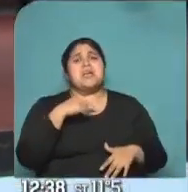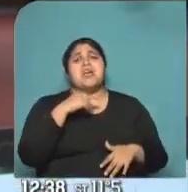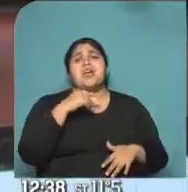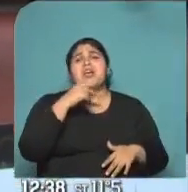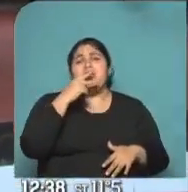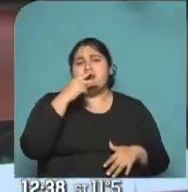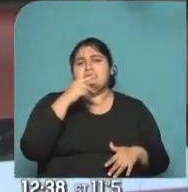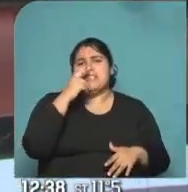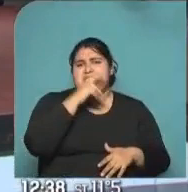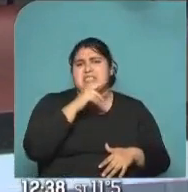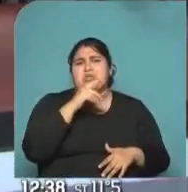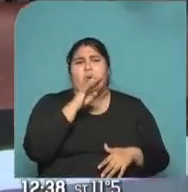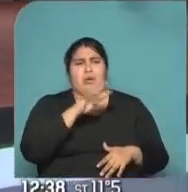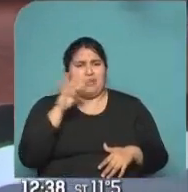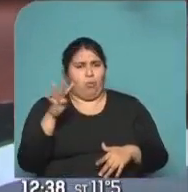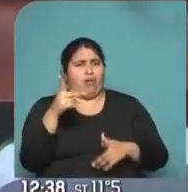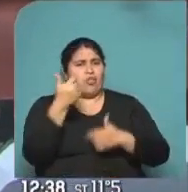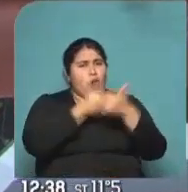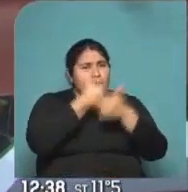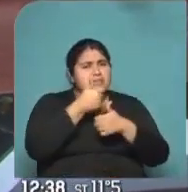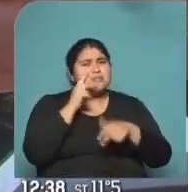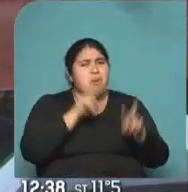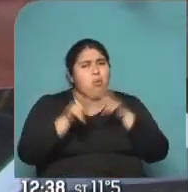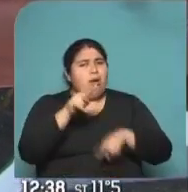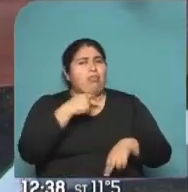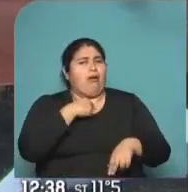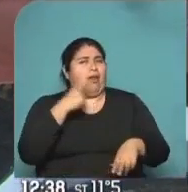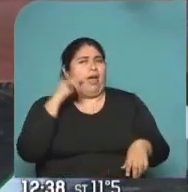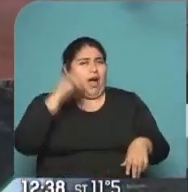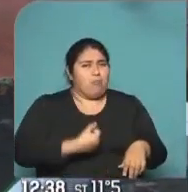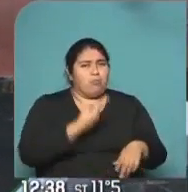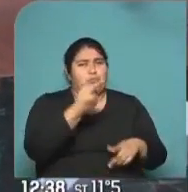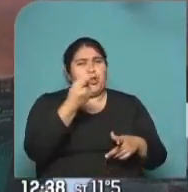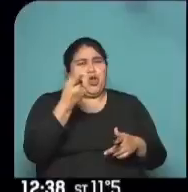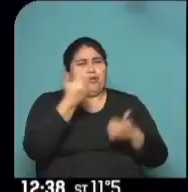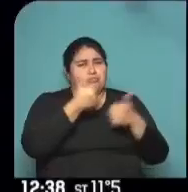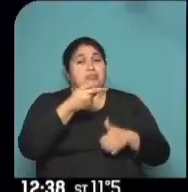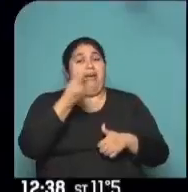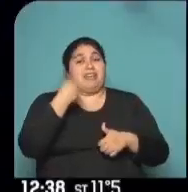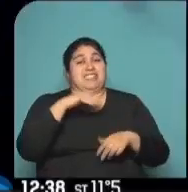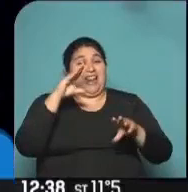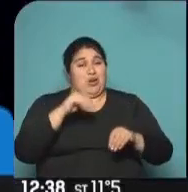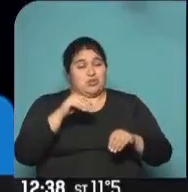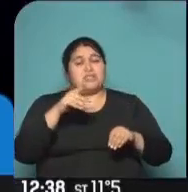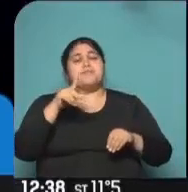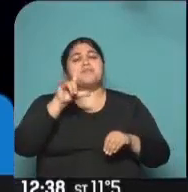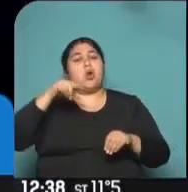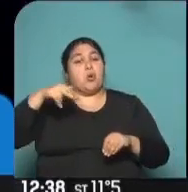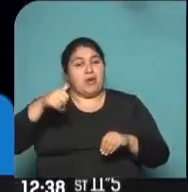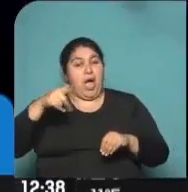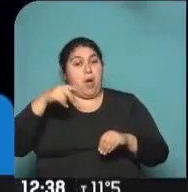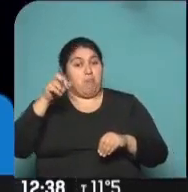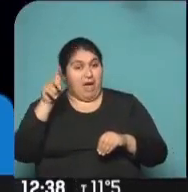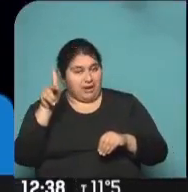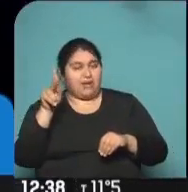que comenzaron a competir buscando ser los campeones de alguna de las dos categorías. Anoche en el Luna Park se realizó la final de la